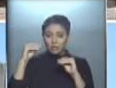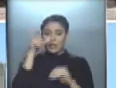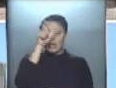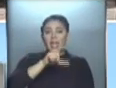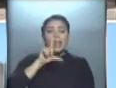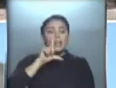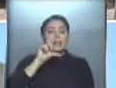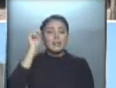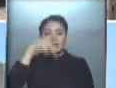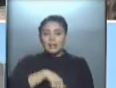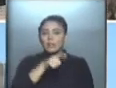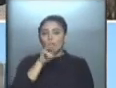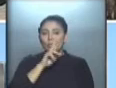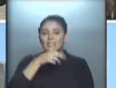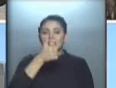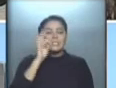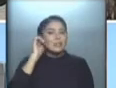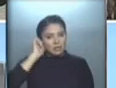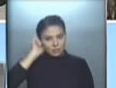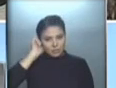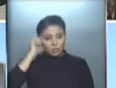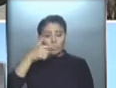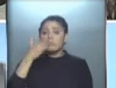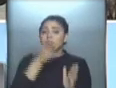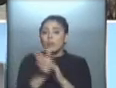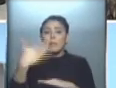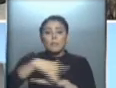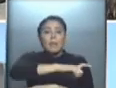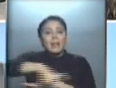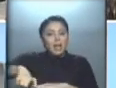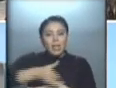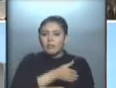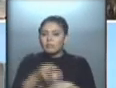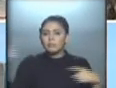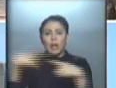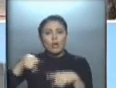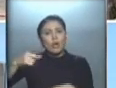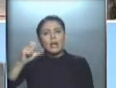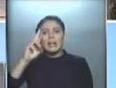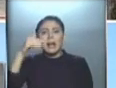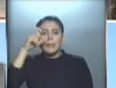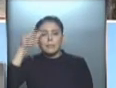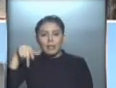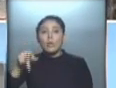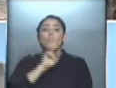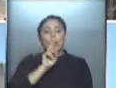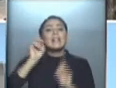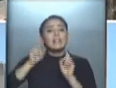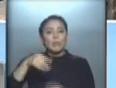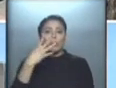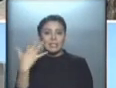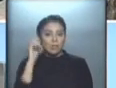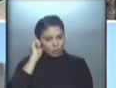liliana vargas esta señora de 60 años salió a la vereda peleando con carmen short scioli la mujer que también de